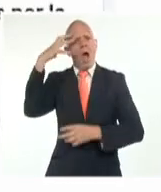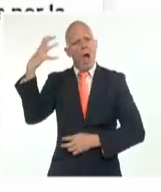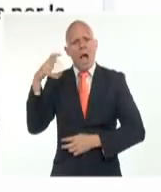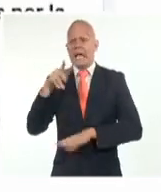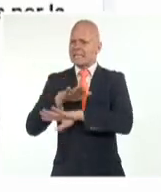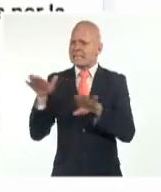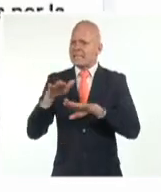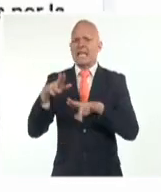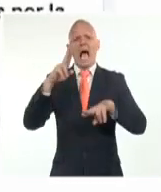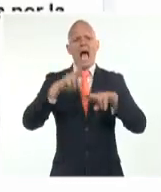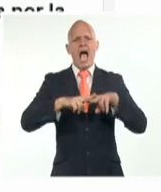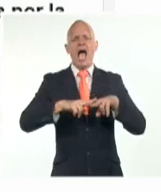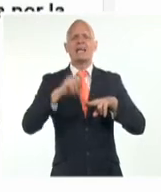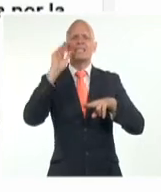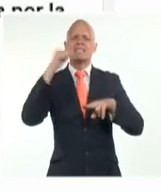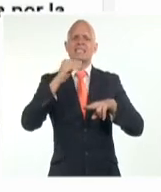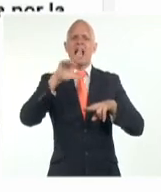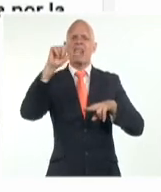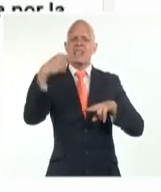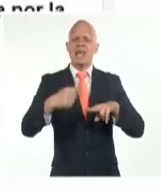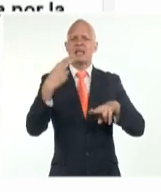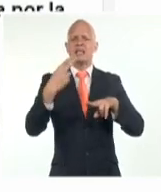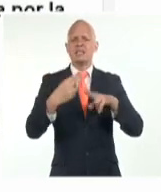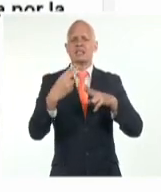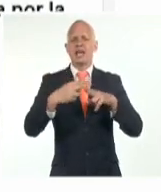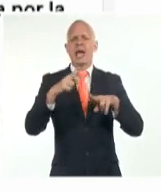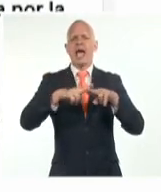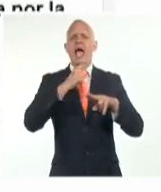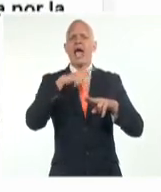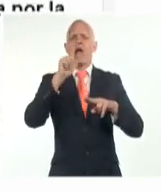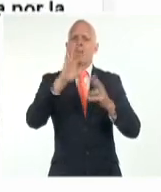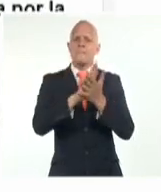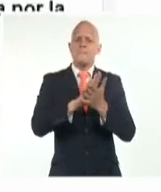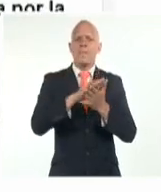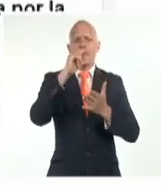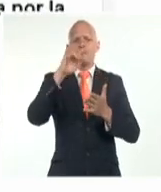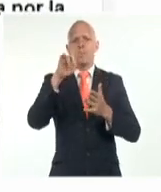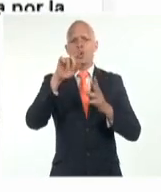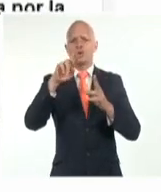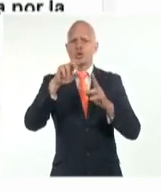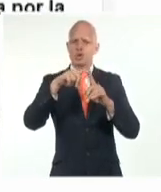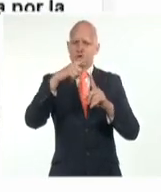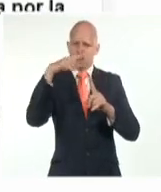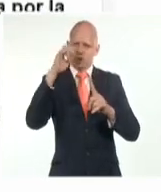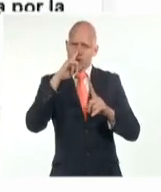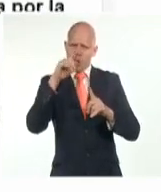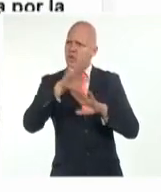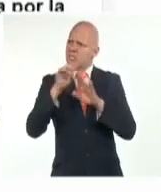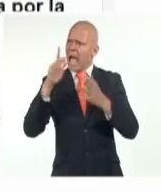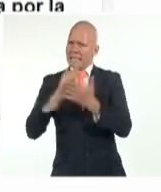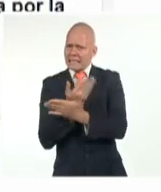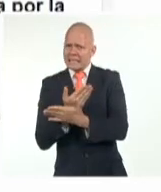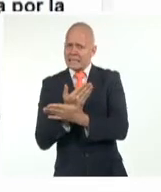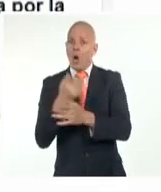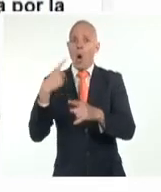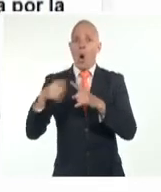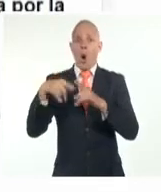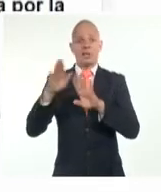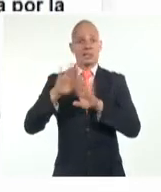la eliminación de las 243 medidas aplicadas por el expresidente Donald Trump y que la actual administración norteamericana mantiene